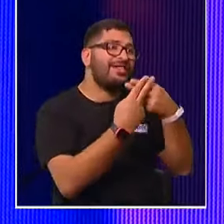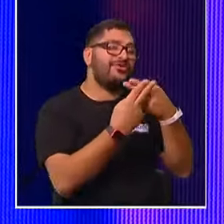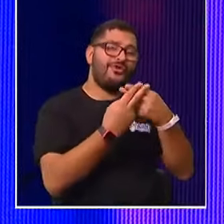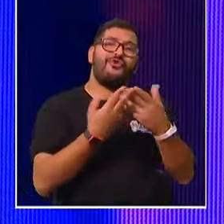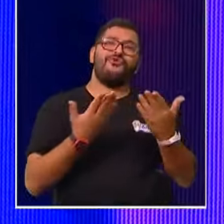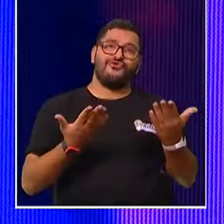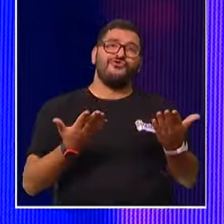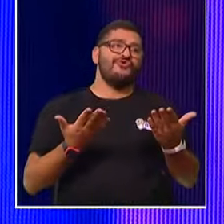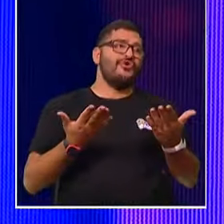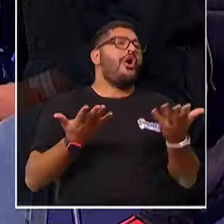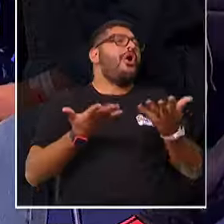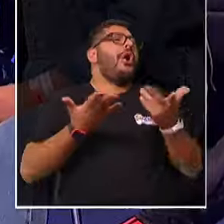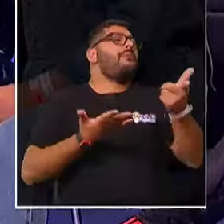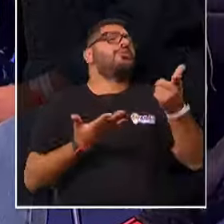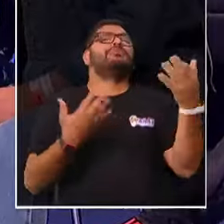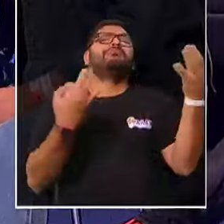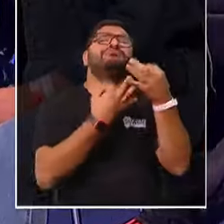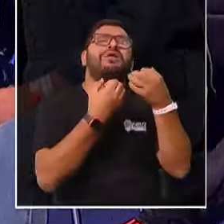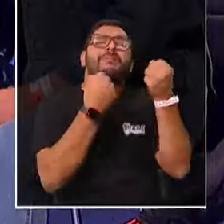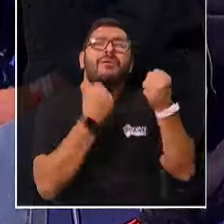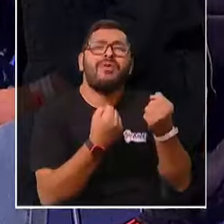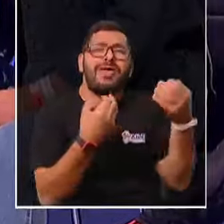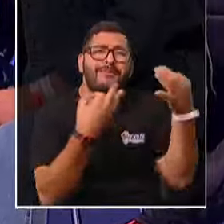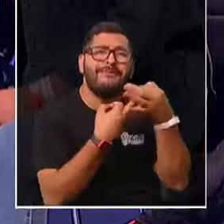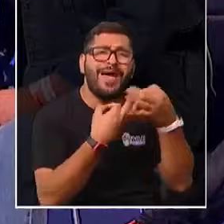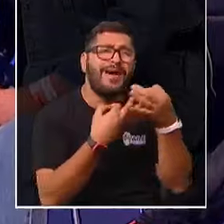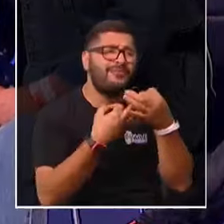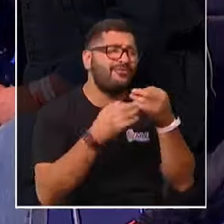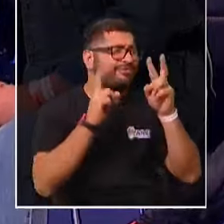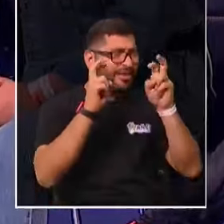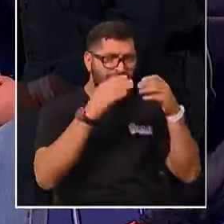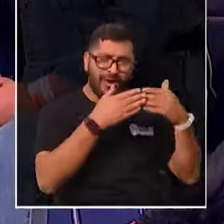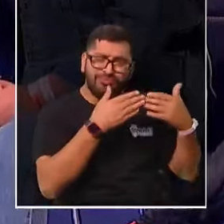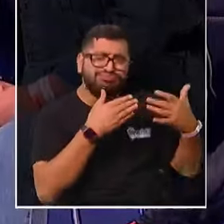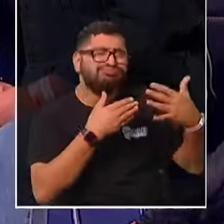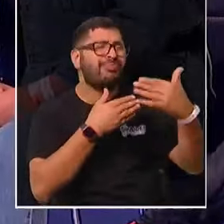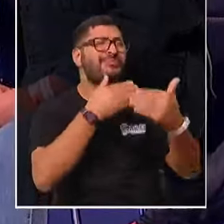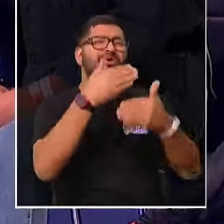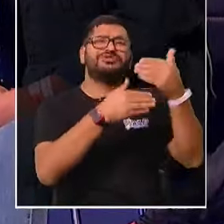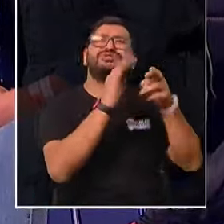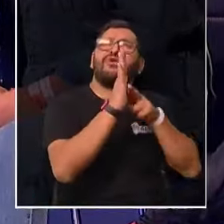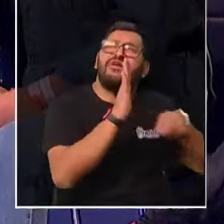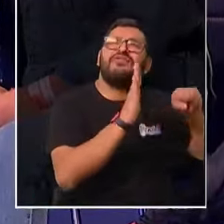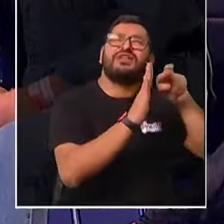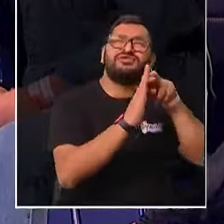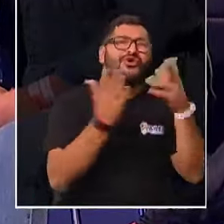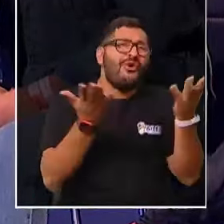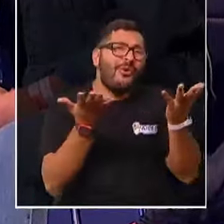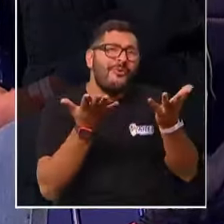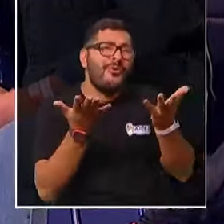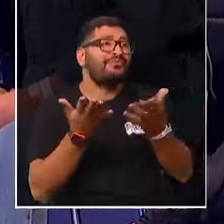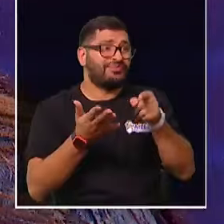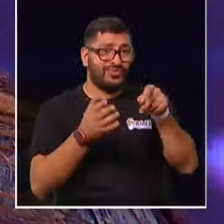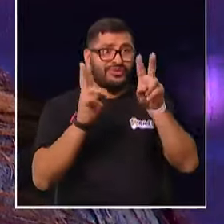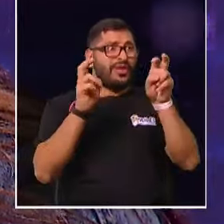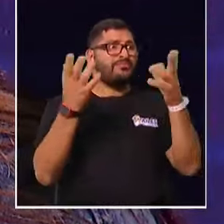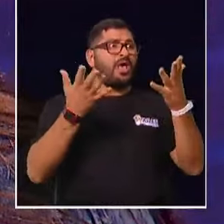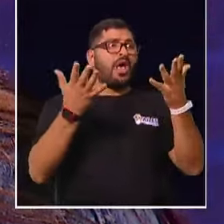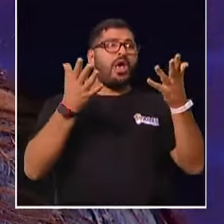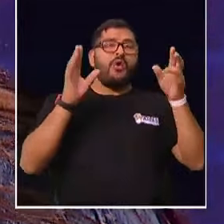explicaría los años de rehabilitación? ¿Cómo explicaría este milagrito que dice tu papá?